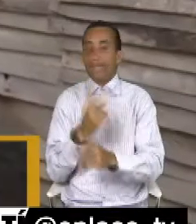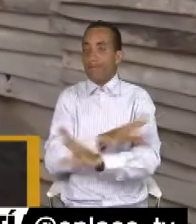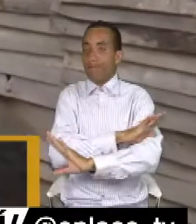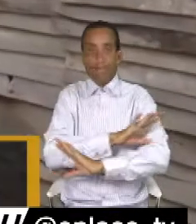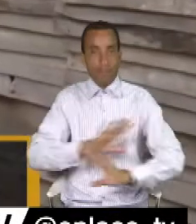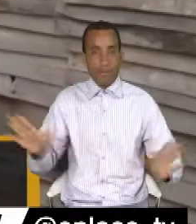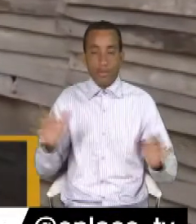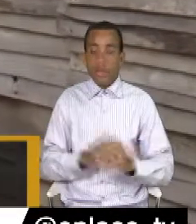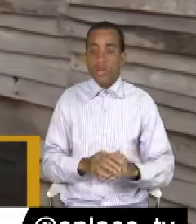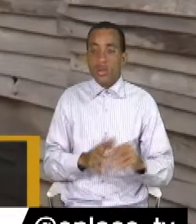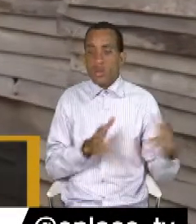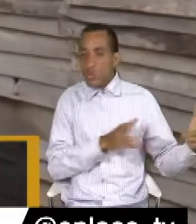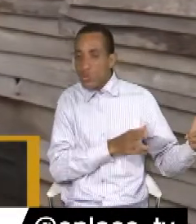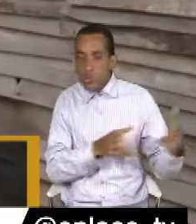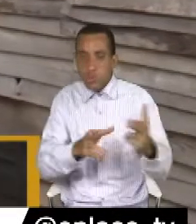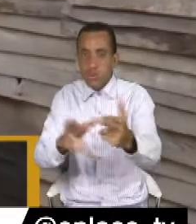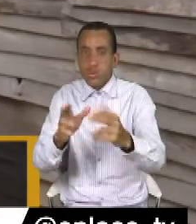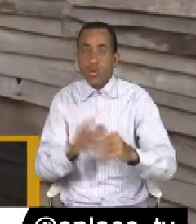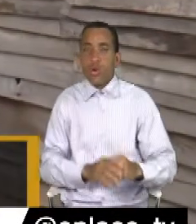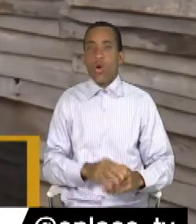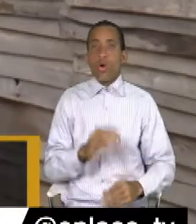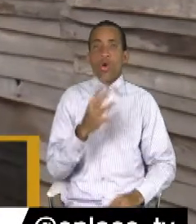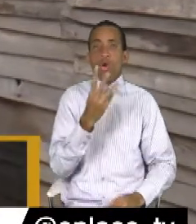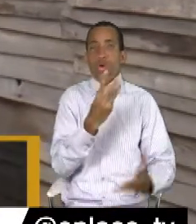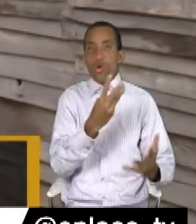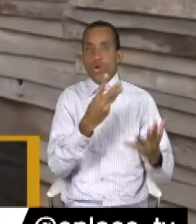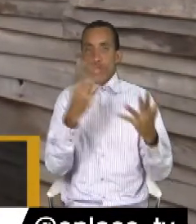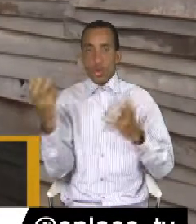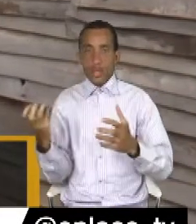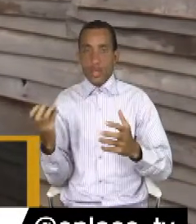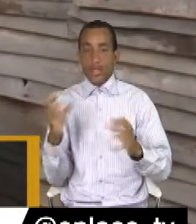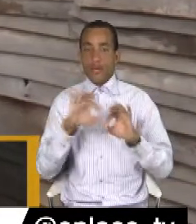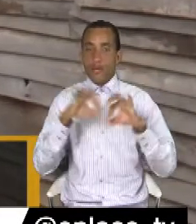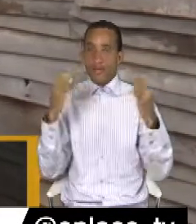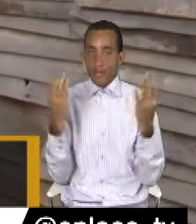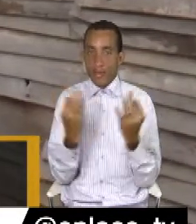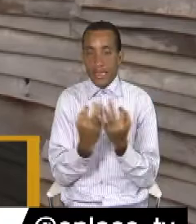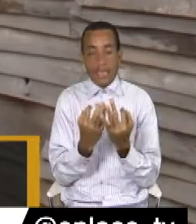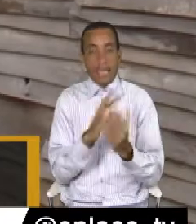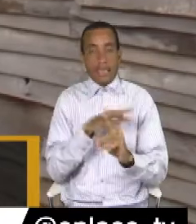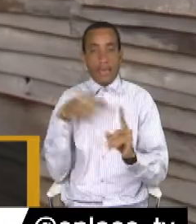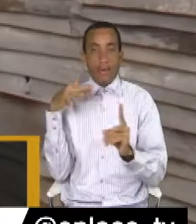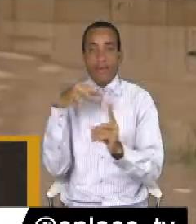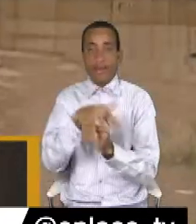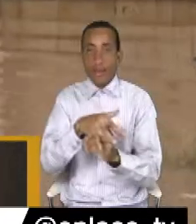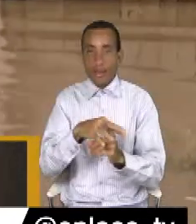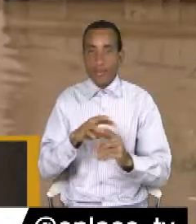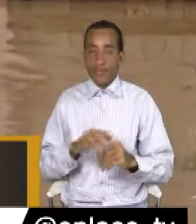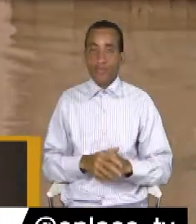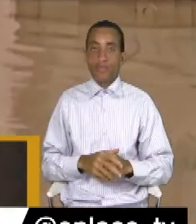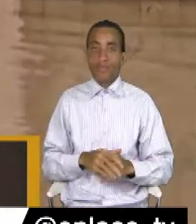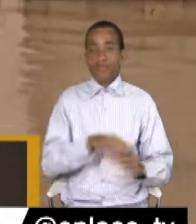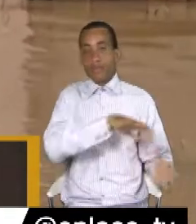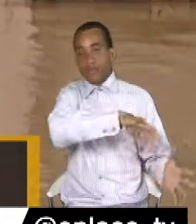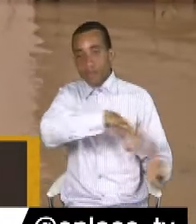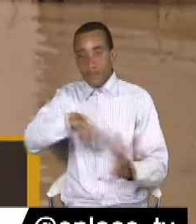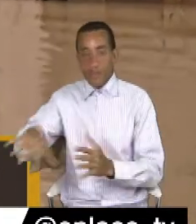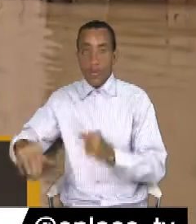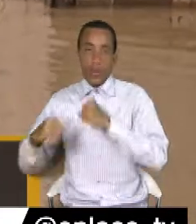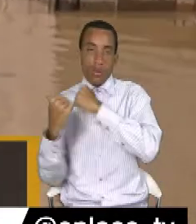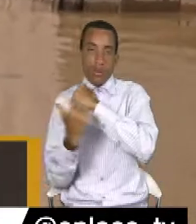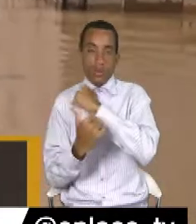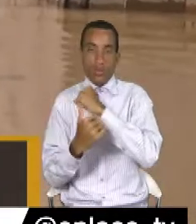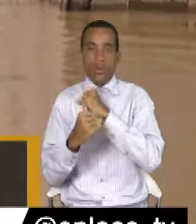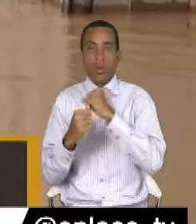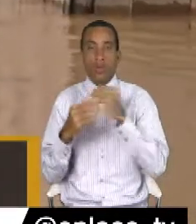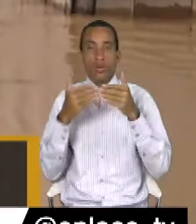dejado 800 familias damnificadas en 3 barrios del área urbana y 20 veredas. Puerto Boyacá. En alerta roja